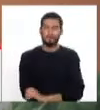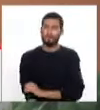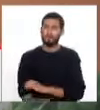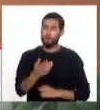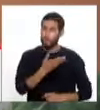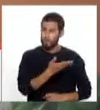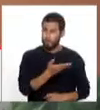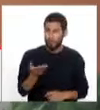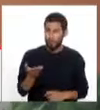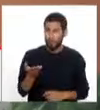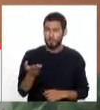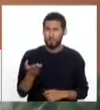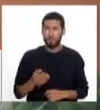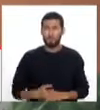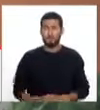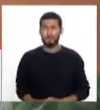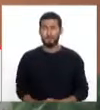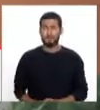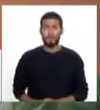Ustedes,